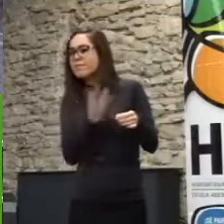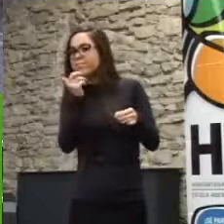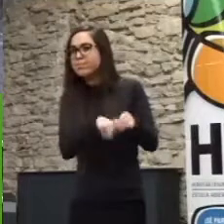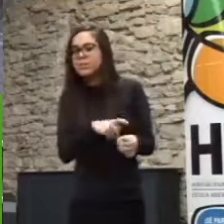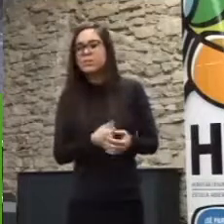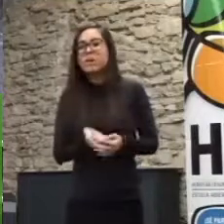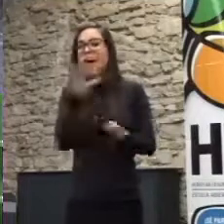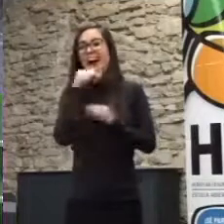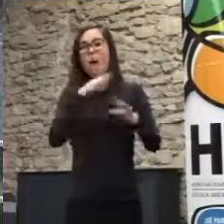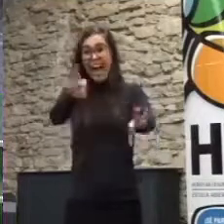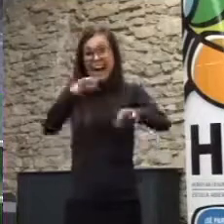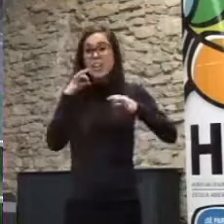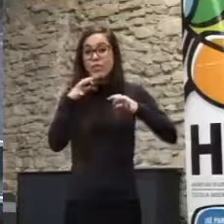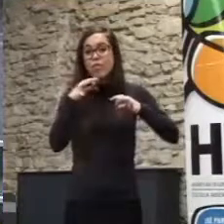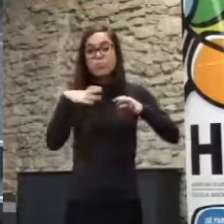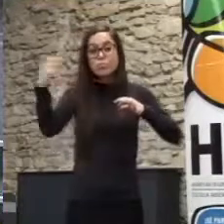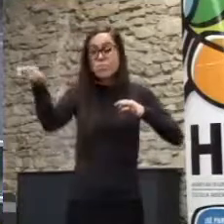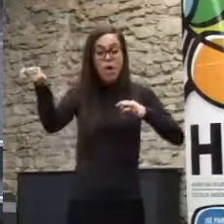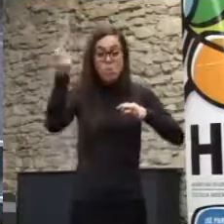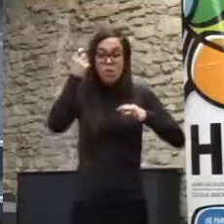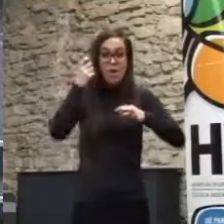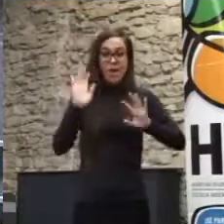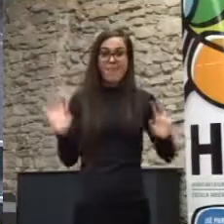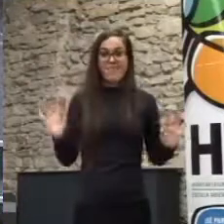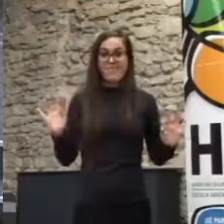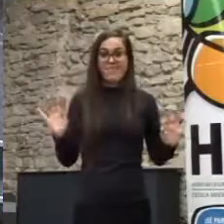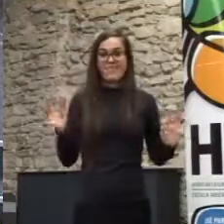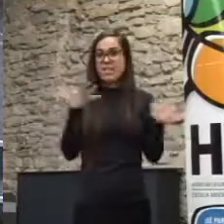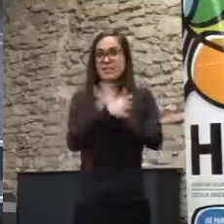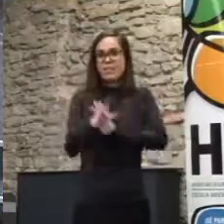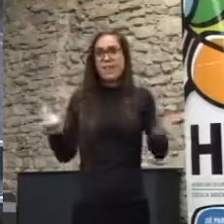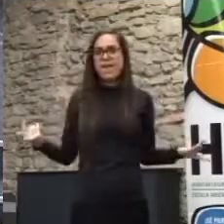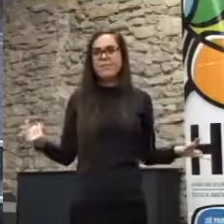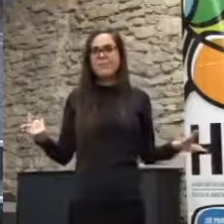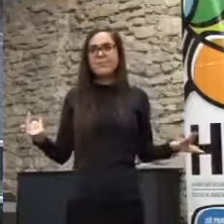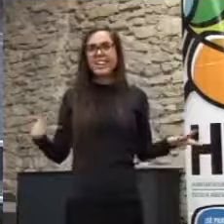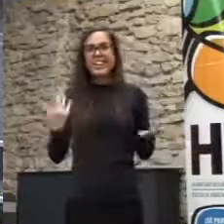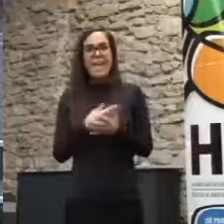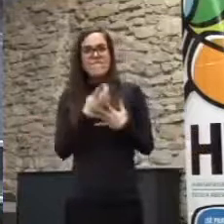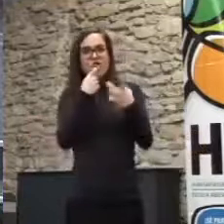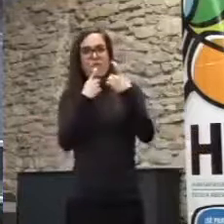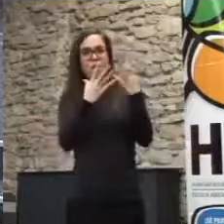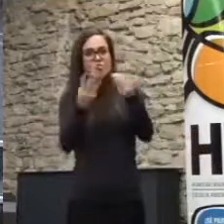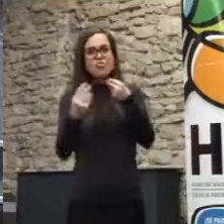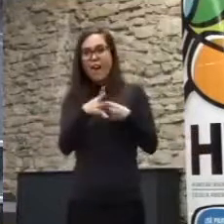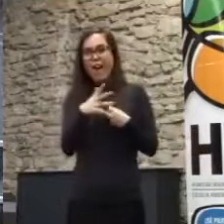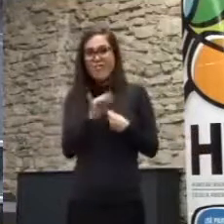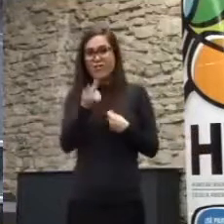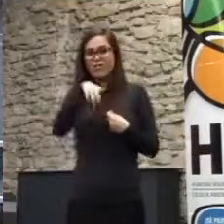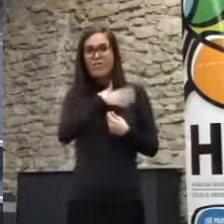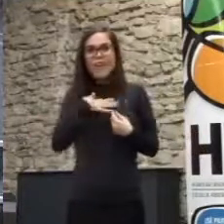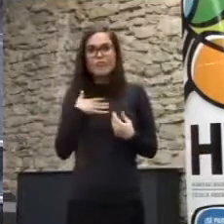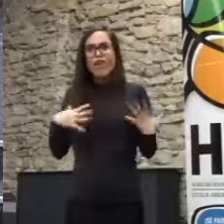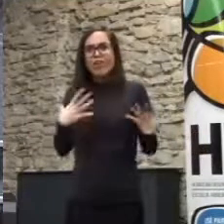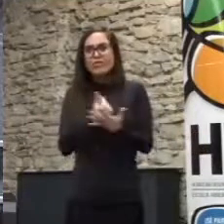carísima. Hay tanta información... que todos competimos por atención. Yo